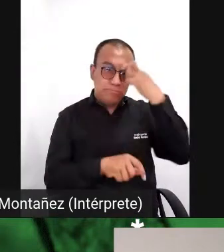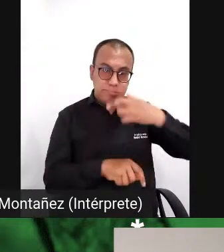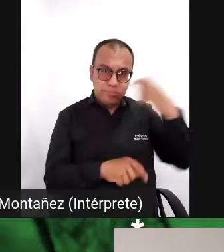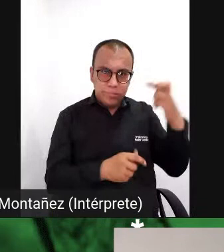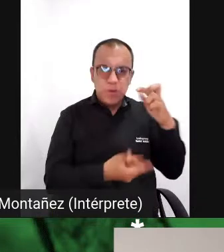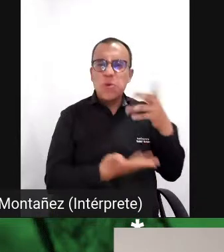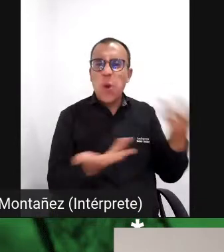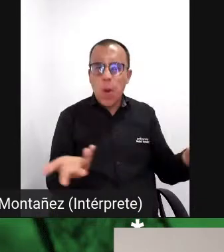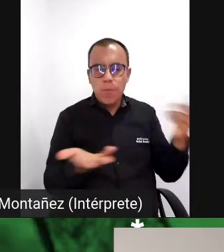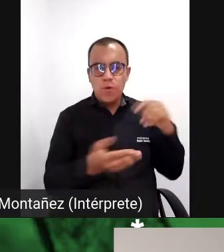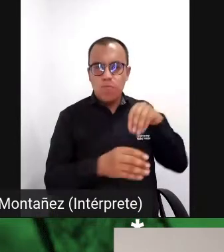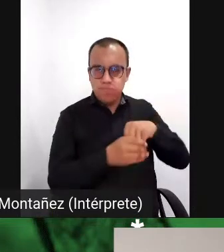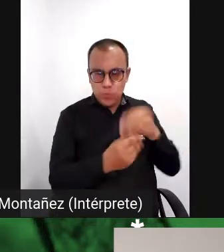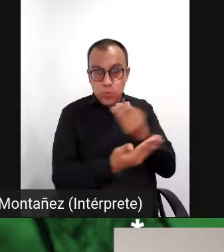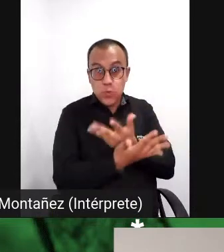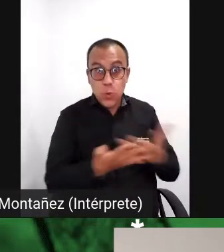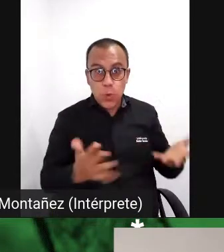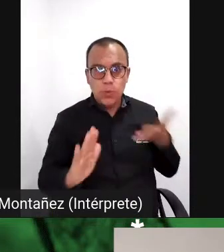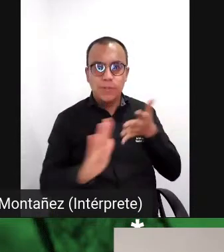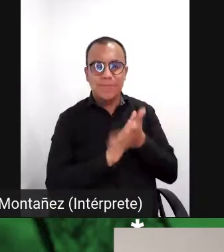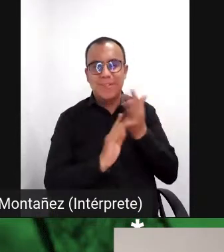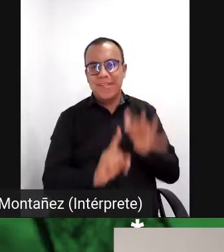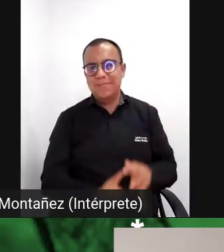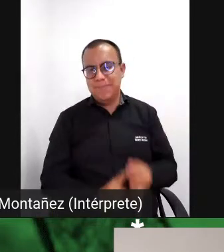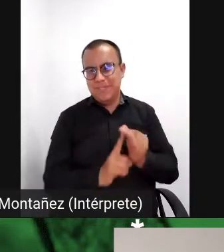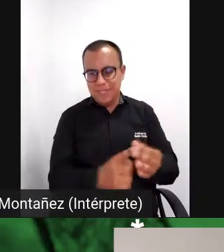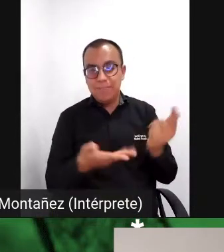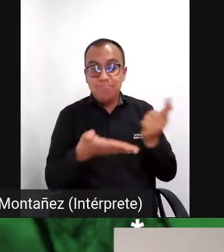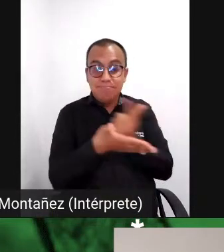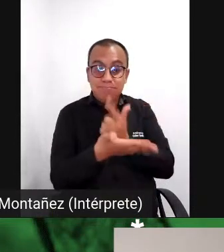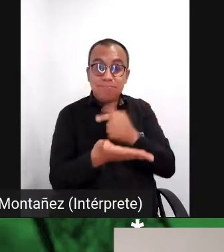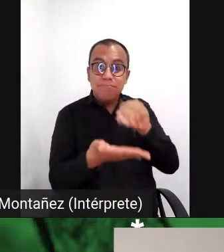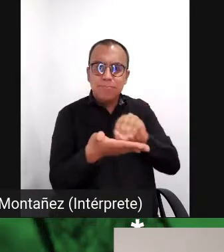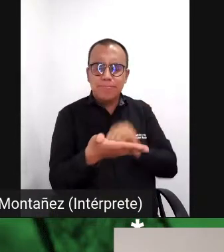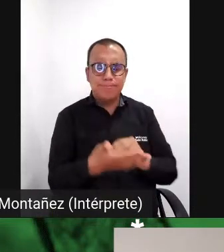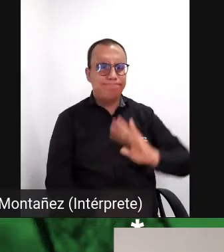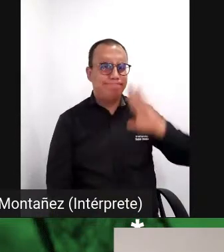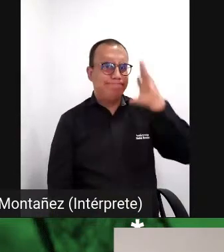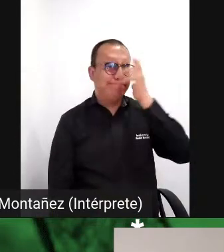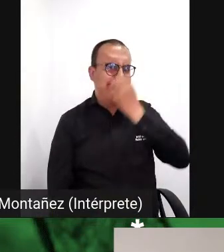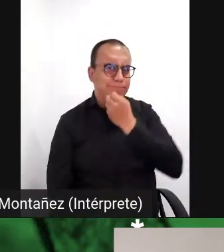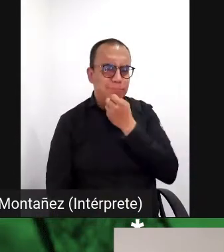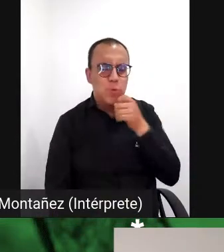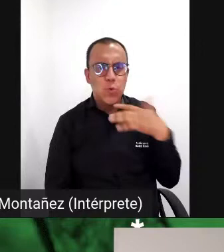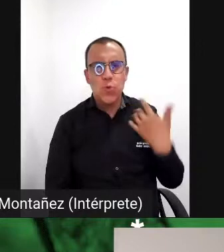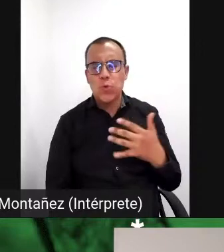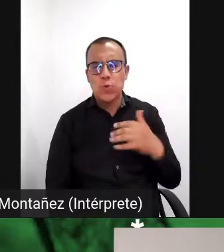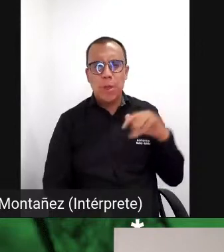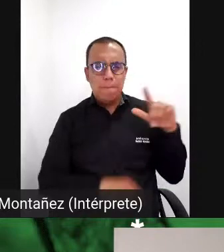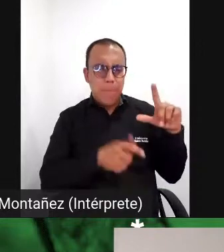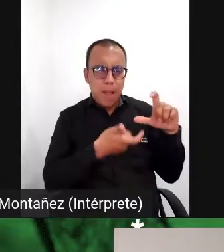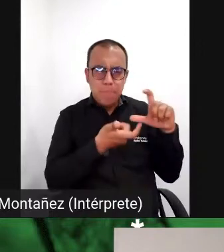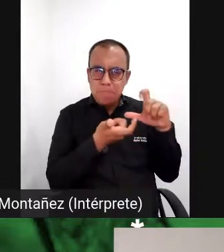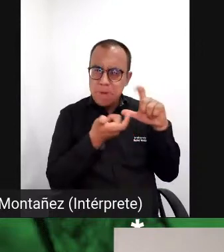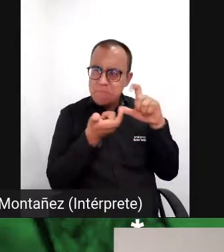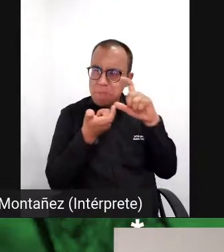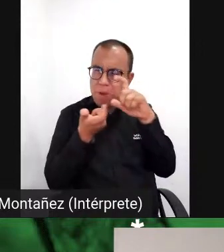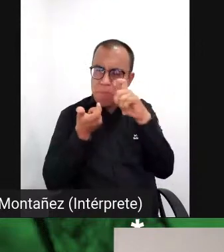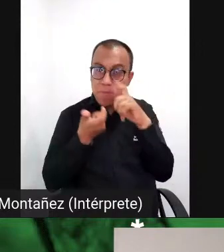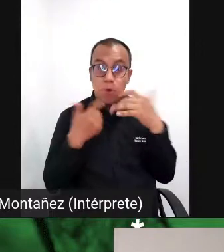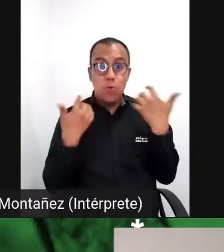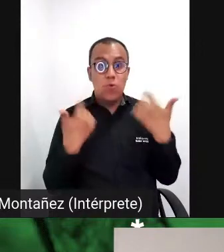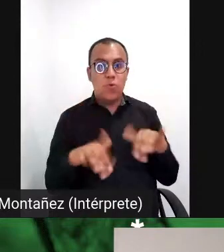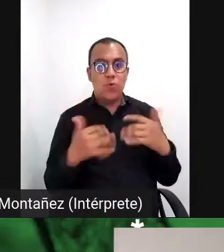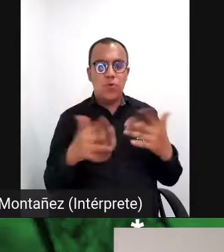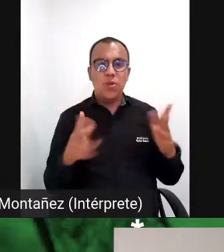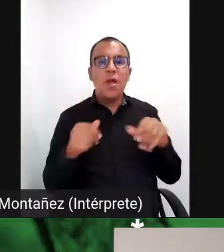hizo especialmente para el libro, que eso es bellísimo, y hay unas de las mejores imágenes más sorprendentes, por ejemplo la del